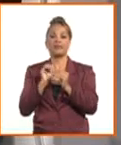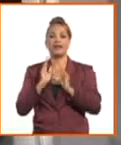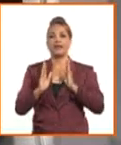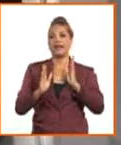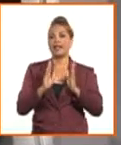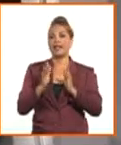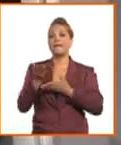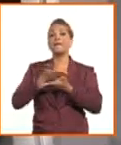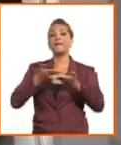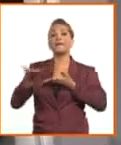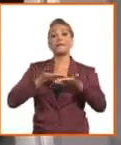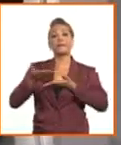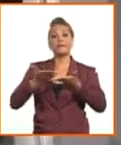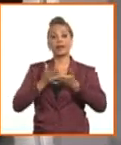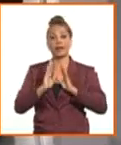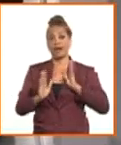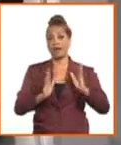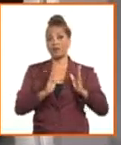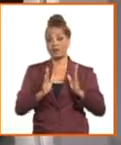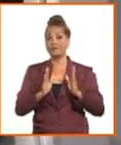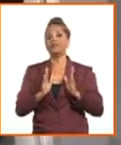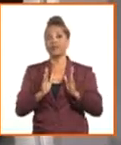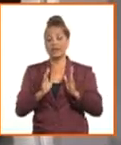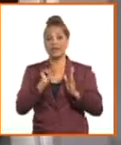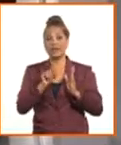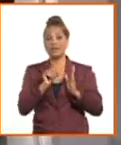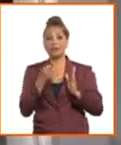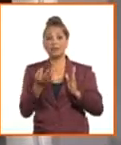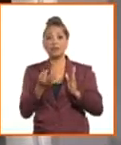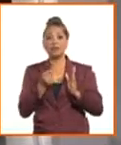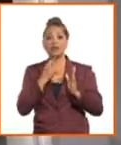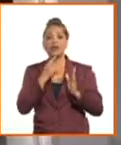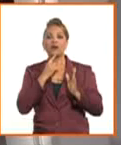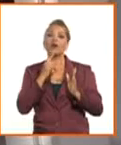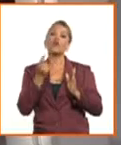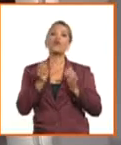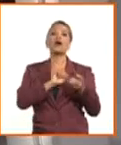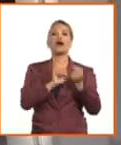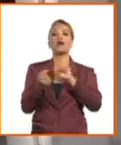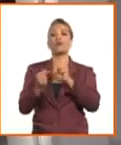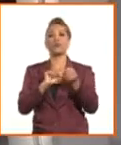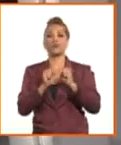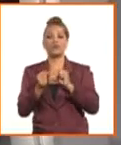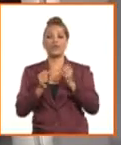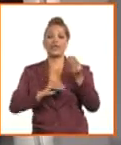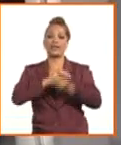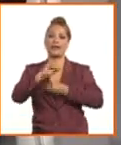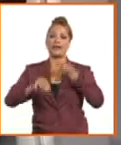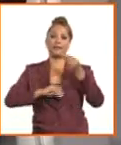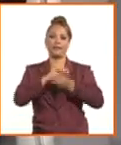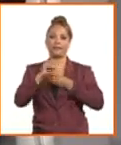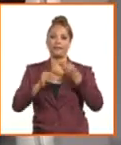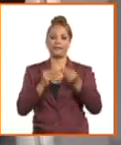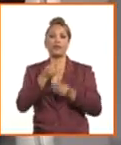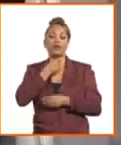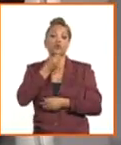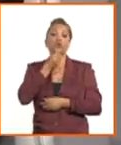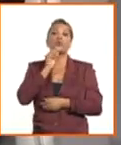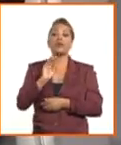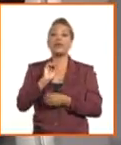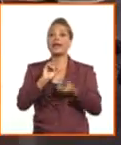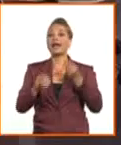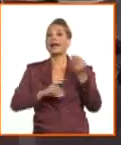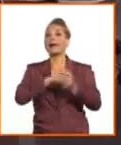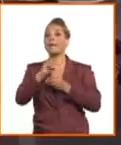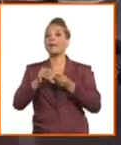mercado tiene una variable de ajuste, es el tipo de cambio. Claro. O sea, tú puedes ajustar el mercado con el tipo de cambio. Que para una mercancía